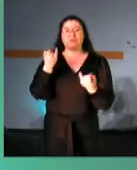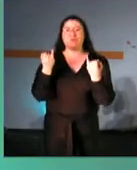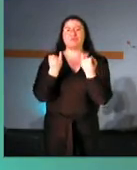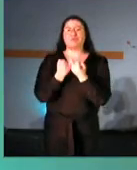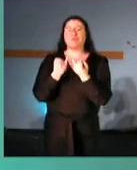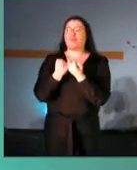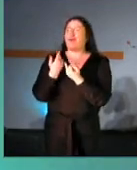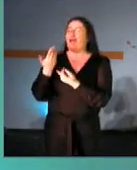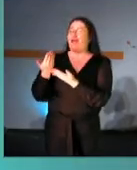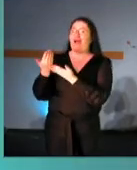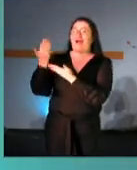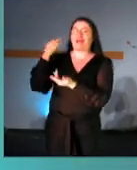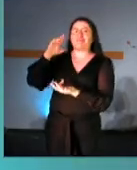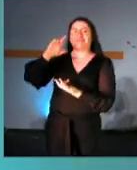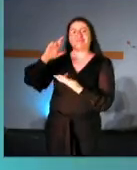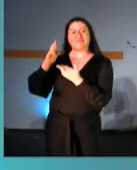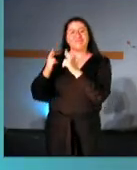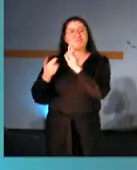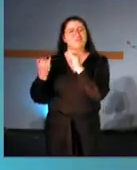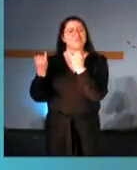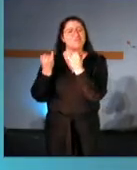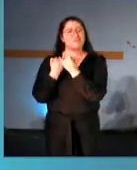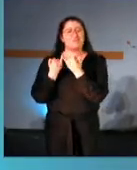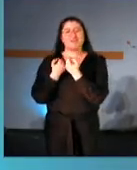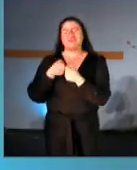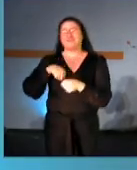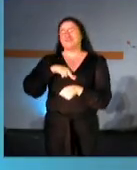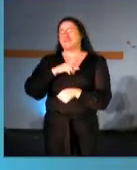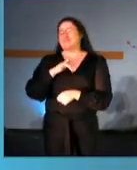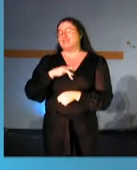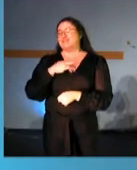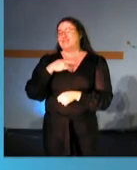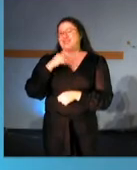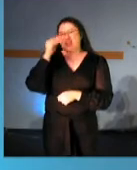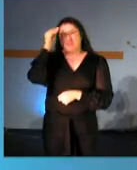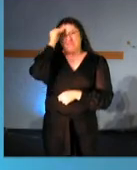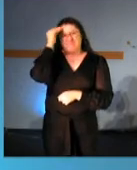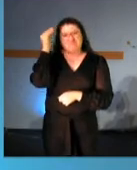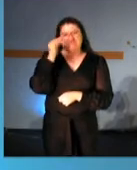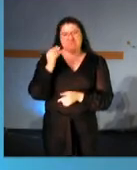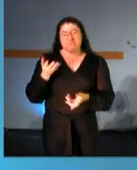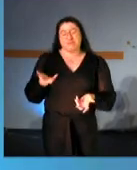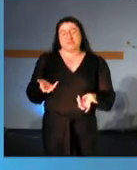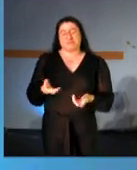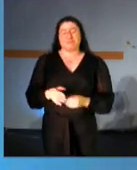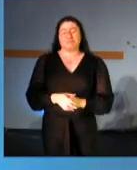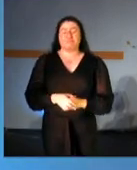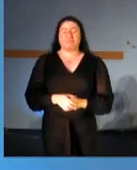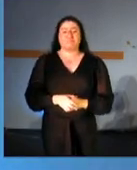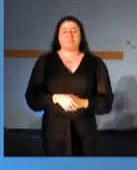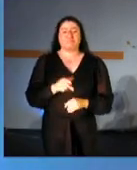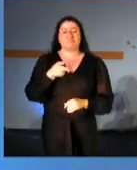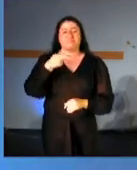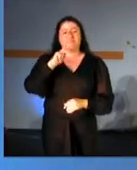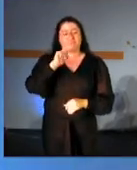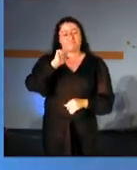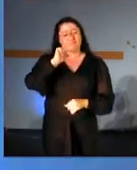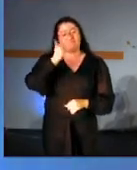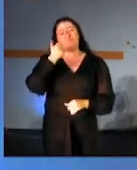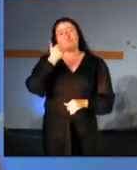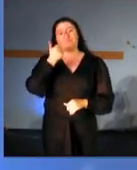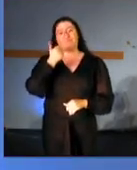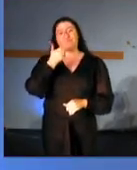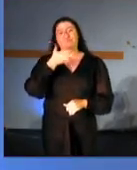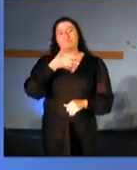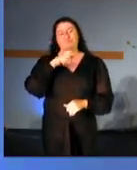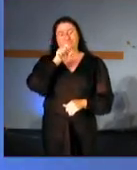de aquella revolución, y eso resulta terrible para nosotros. Pero también tiene otros padres, y